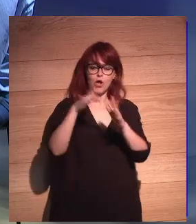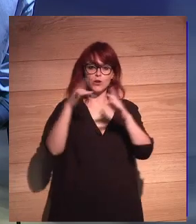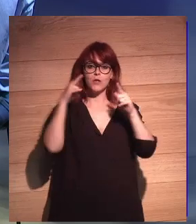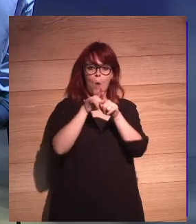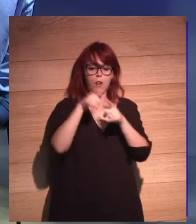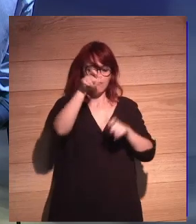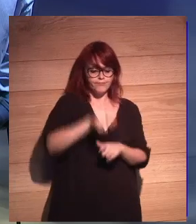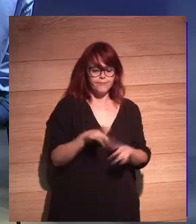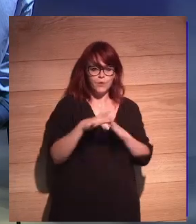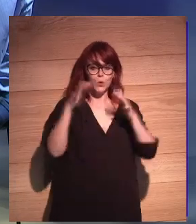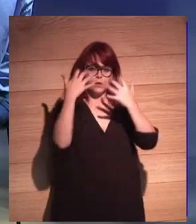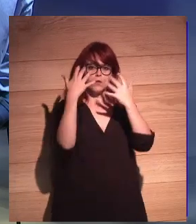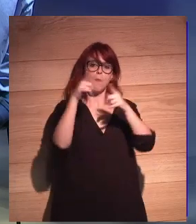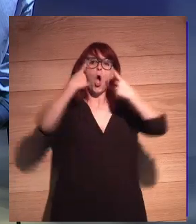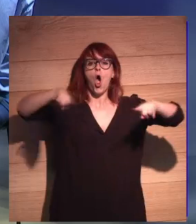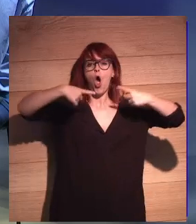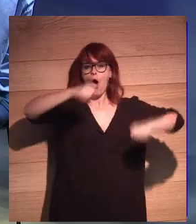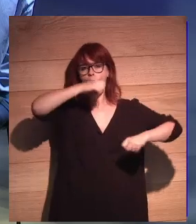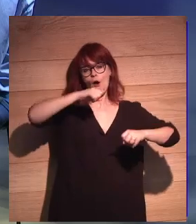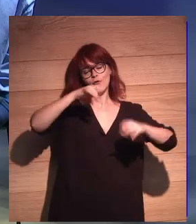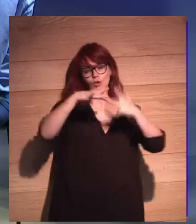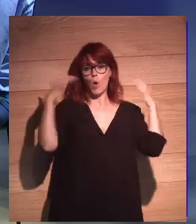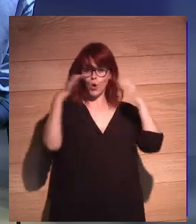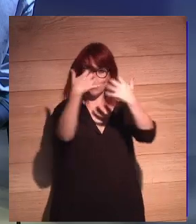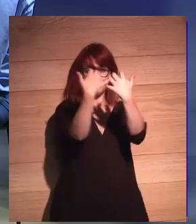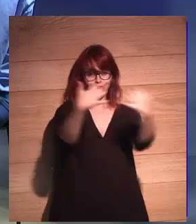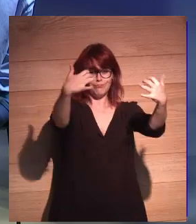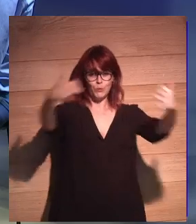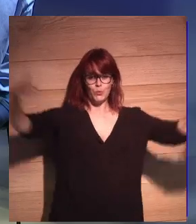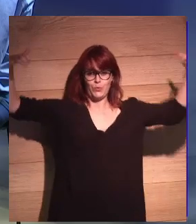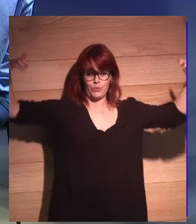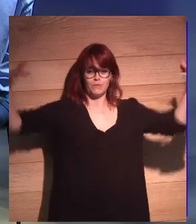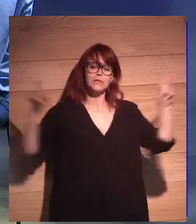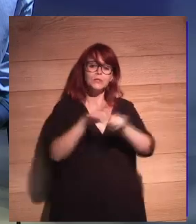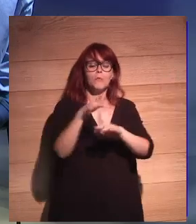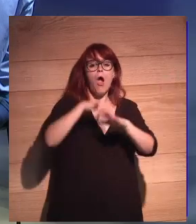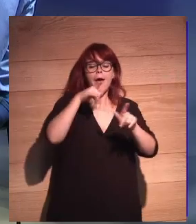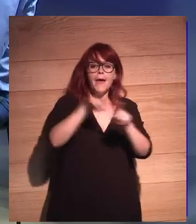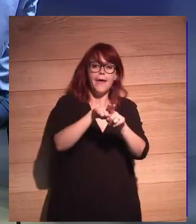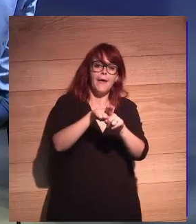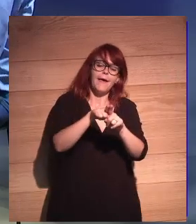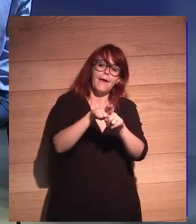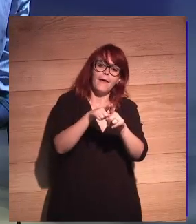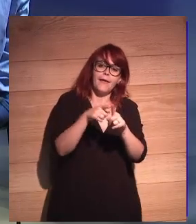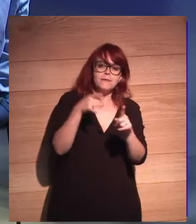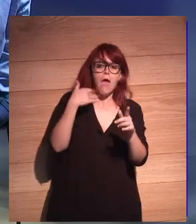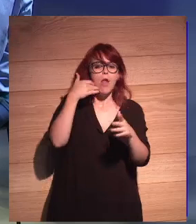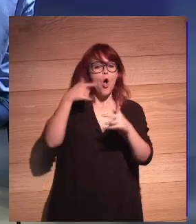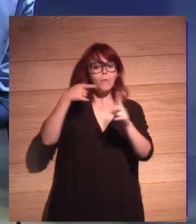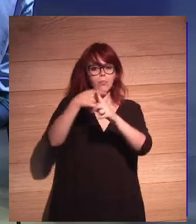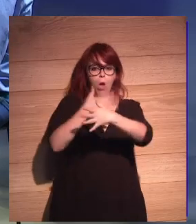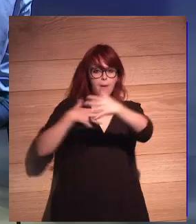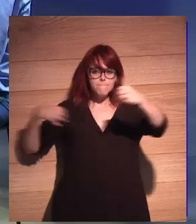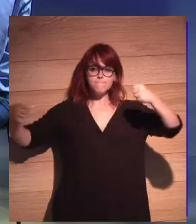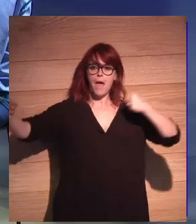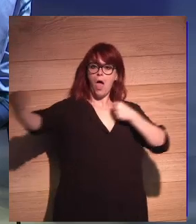él, ¿de acuerdo? Y eso sí que es realmente un efecto empático total de